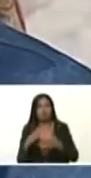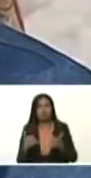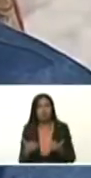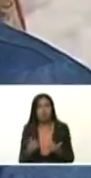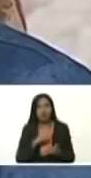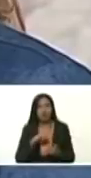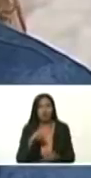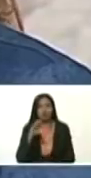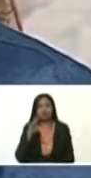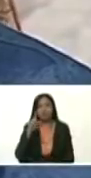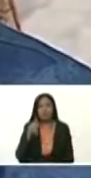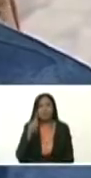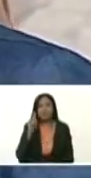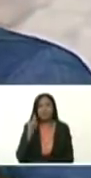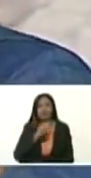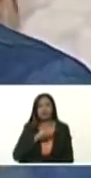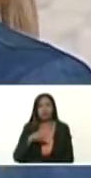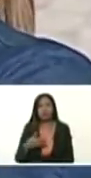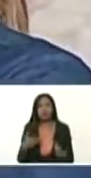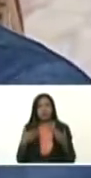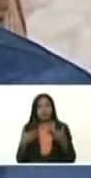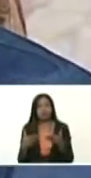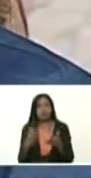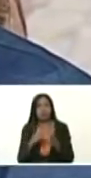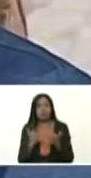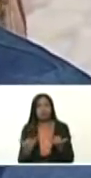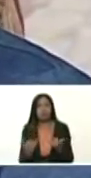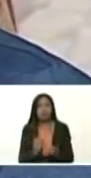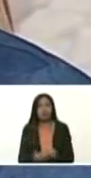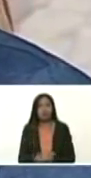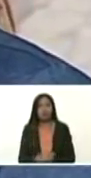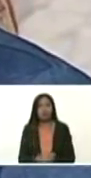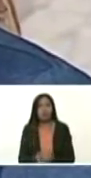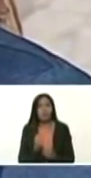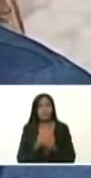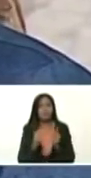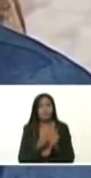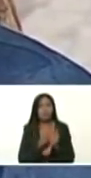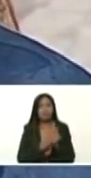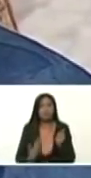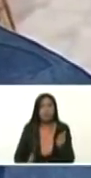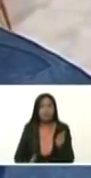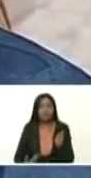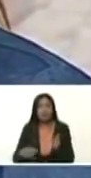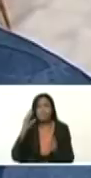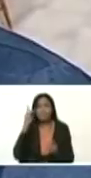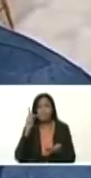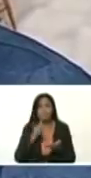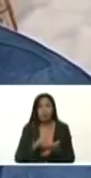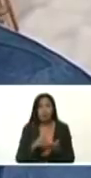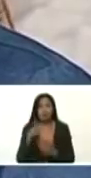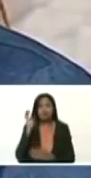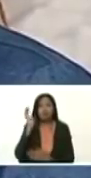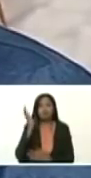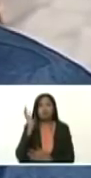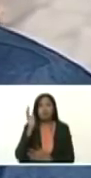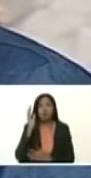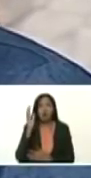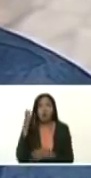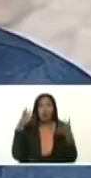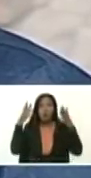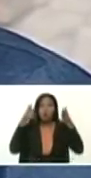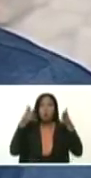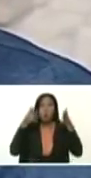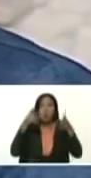nuestro CPT. Estamos dictando, o hemos, desde que la vicepresidenta estuvo allá, estamos dando foro de capacitación